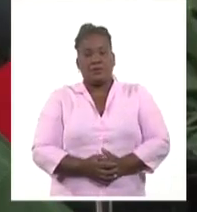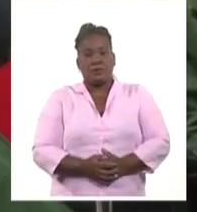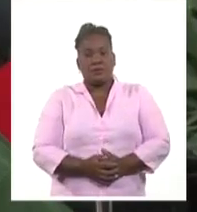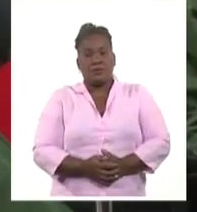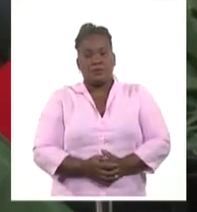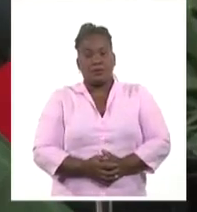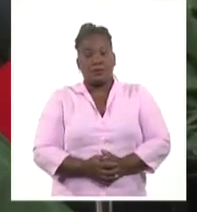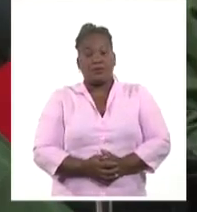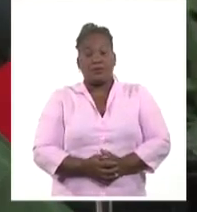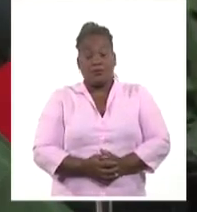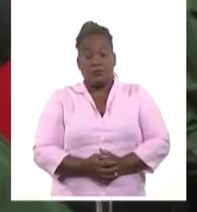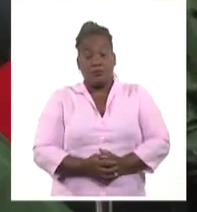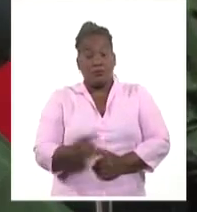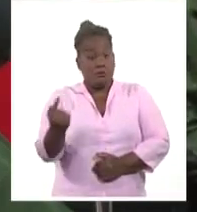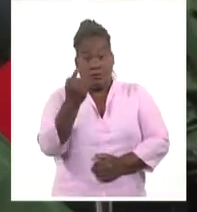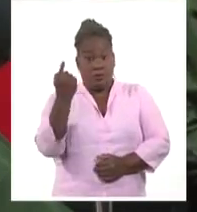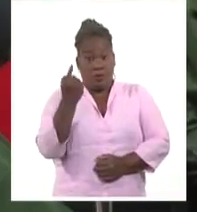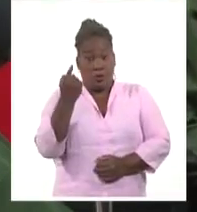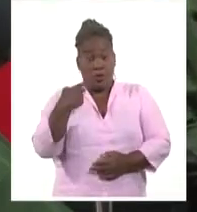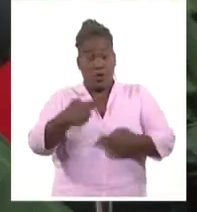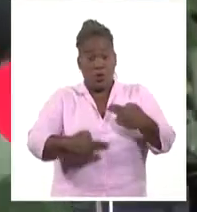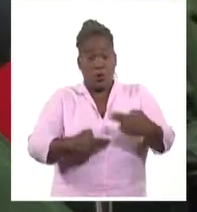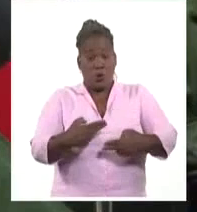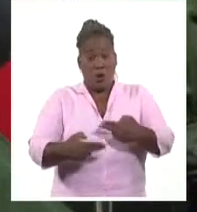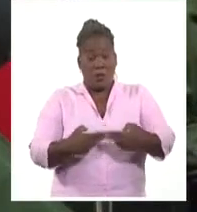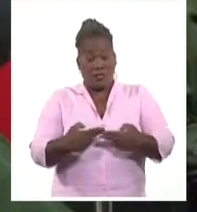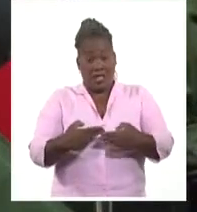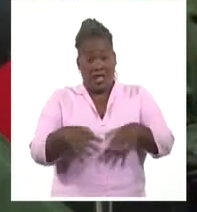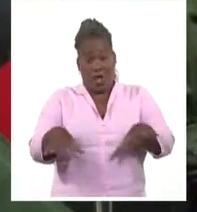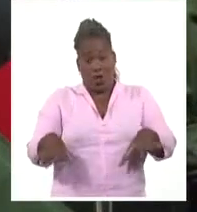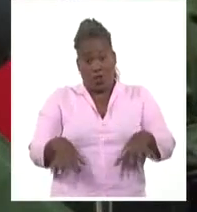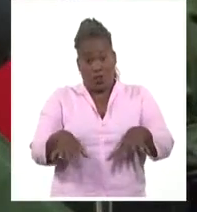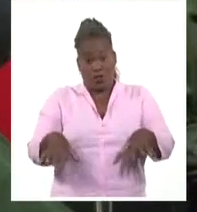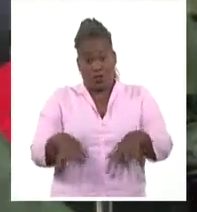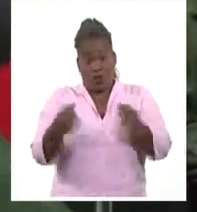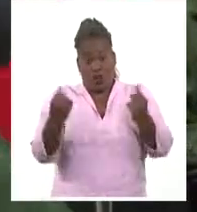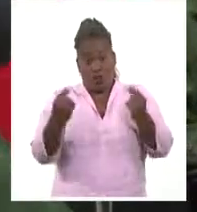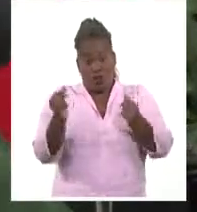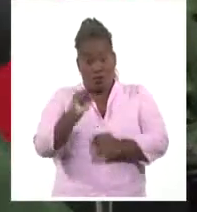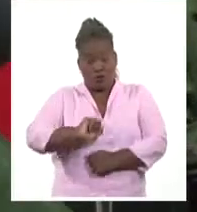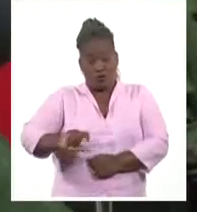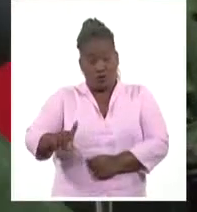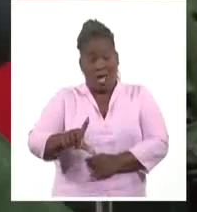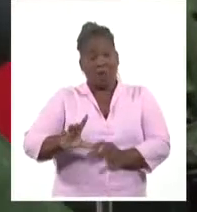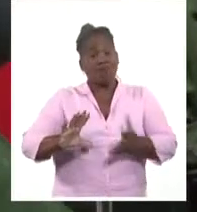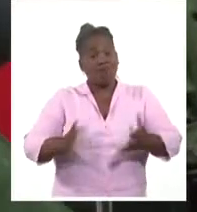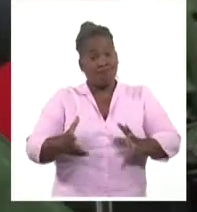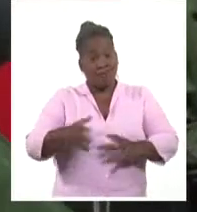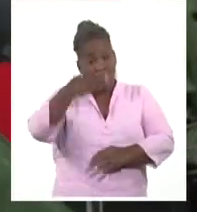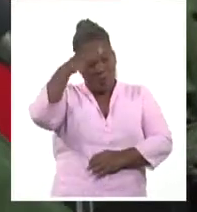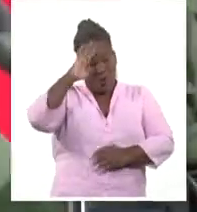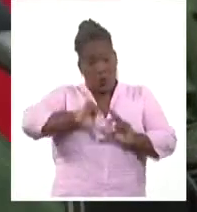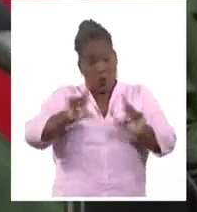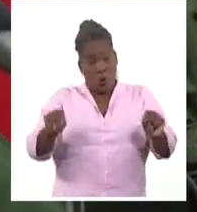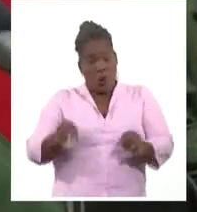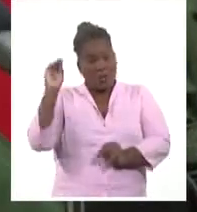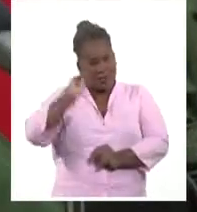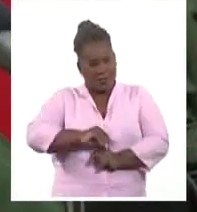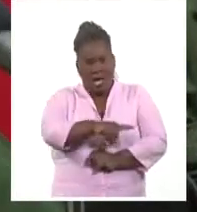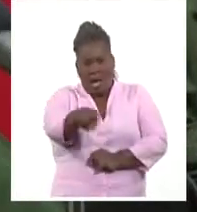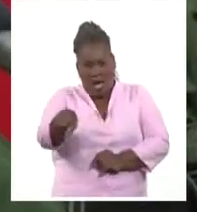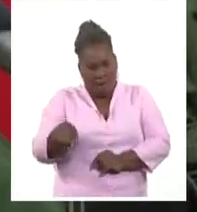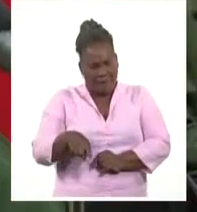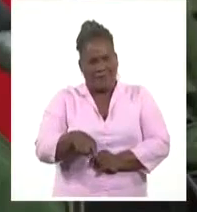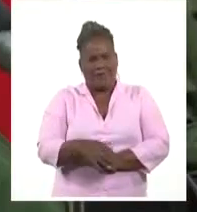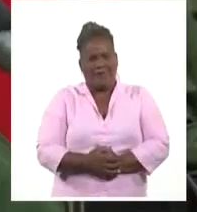eventos. Primero lo vamos a hacer en una condición económico-social compleja que tiene el país, por lo que todos conocemos, y que